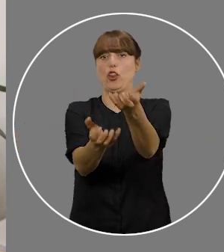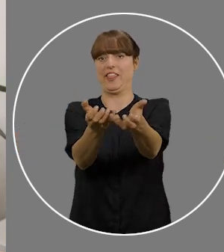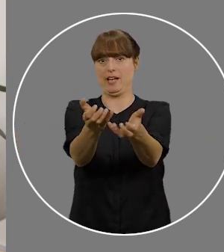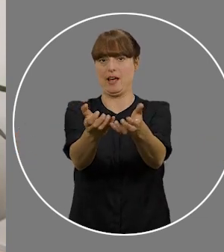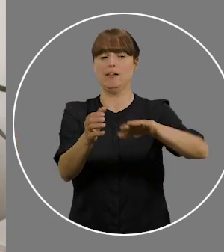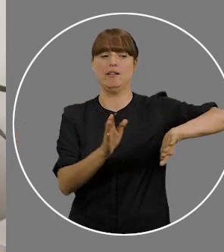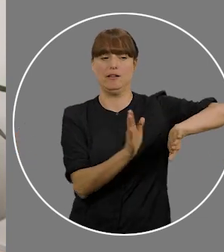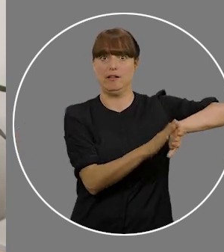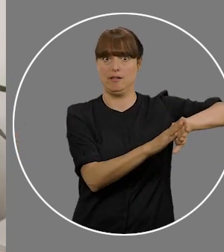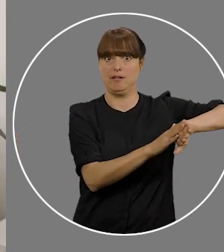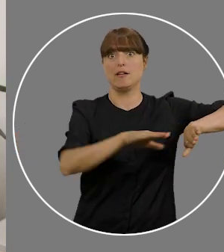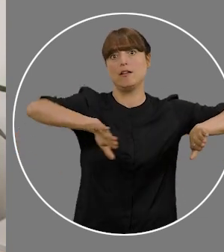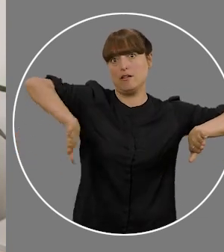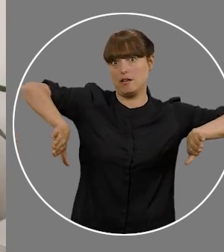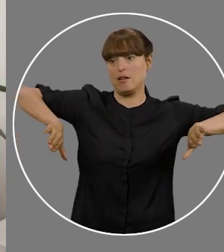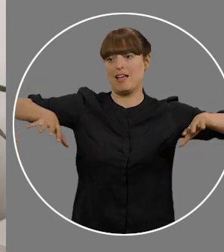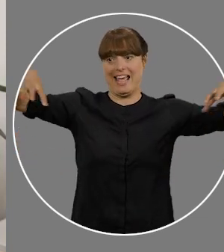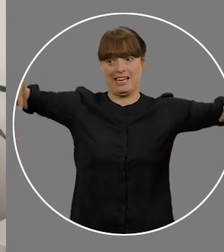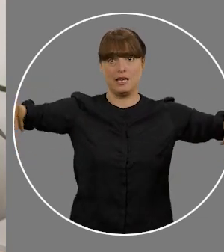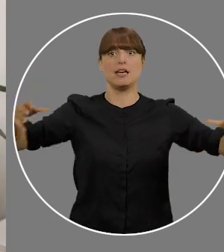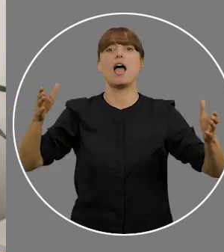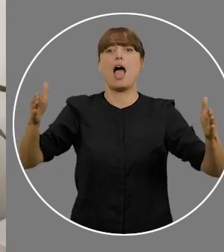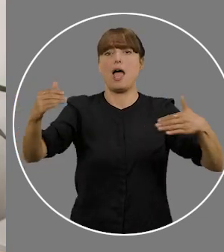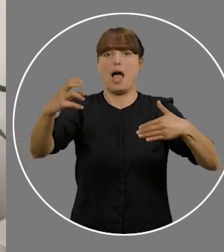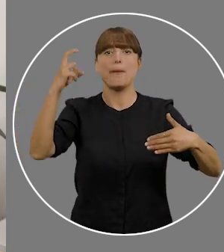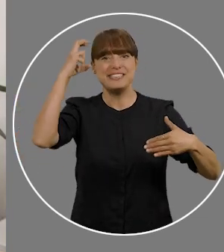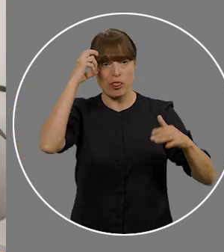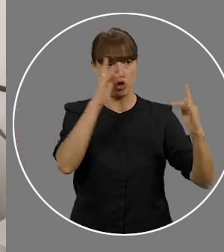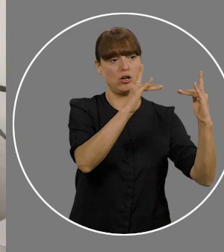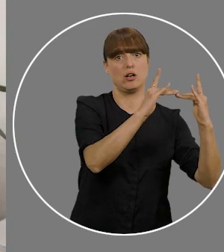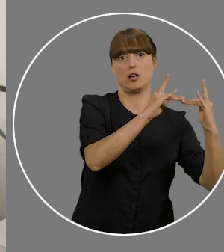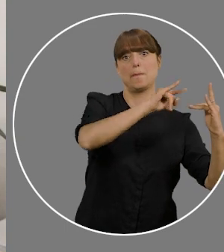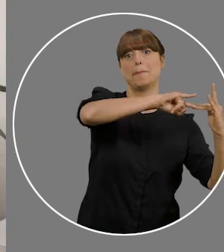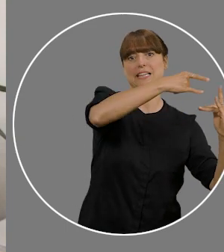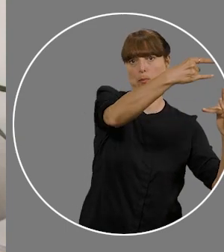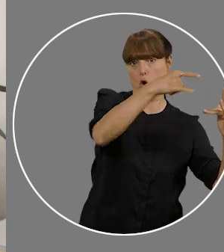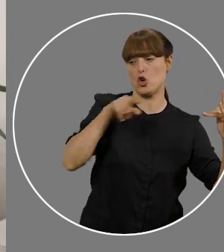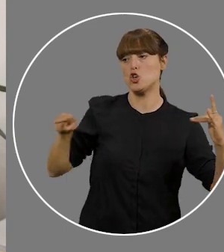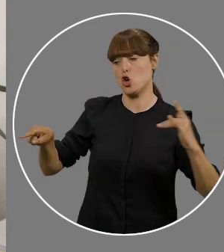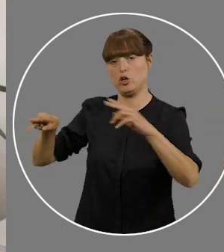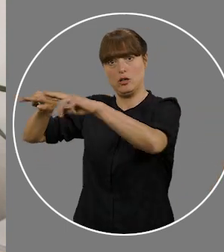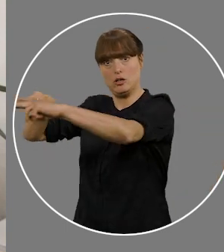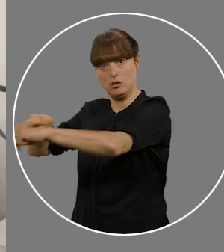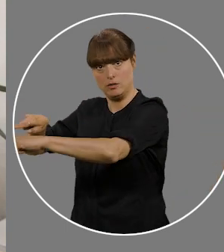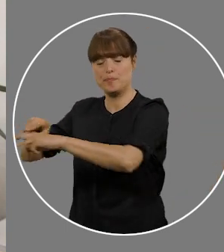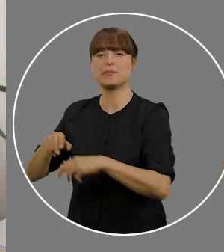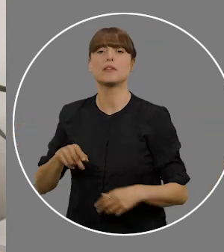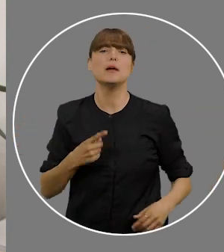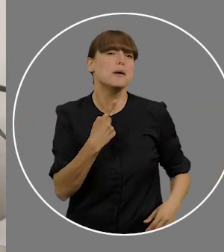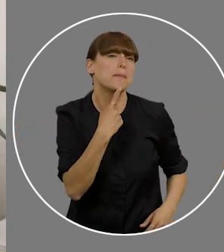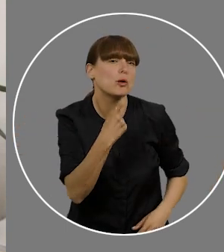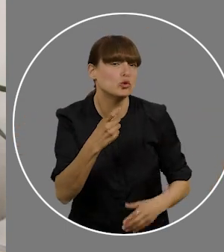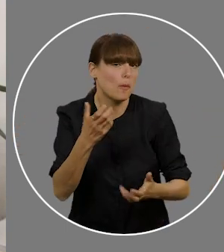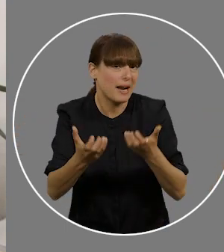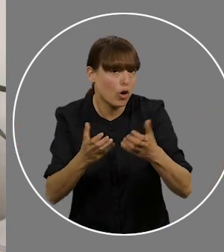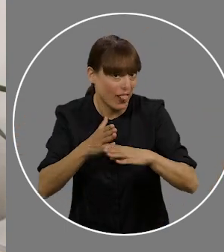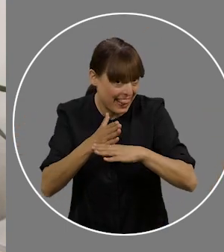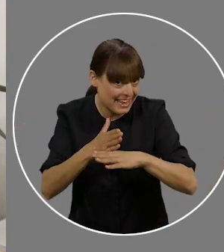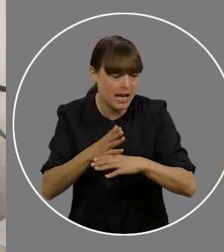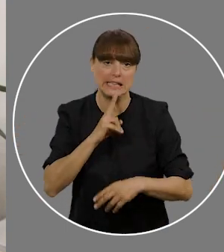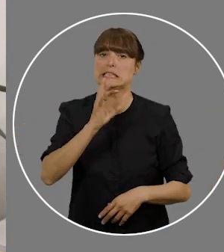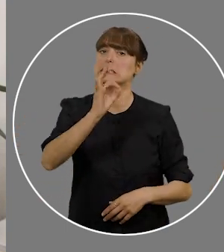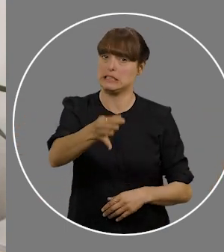la habitación pues tenía pues una cama de matrimonio. ¿Y para cocinar utilizaban leña? Leña, sí. ¿Y el